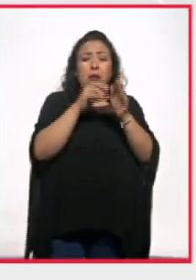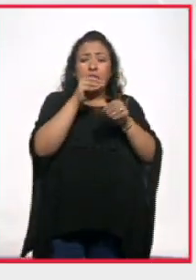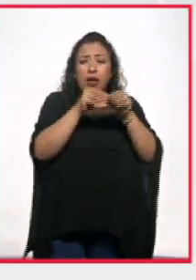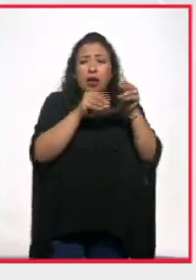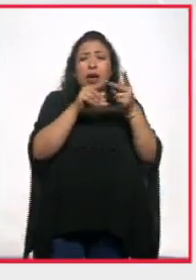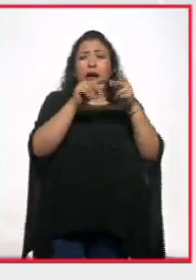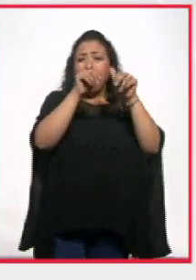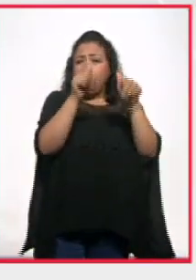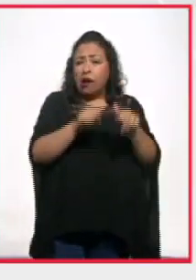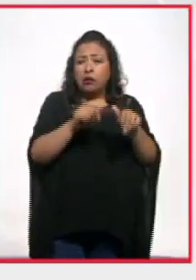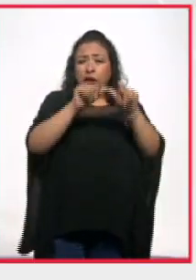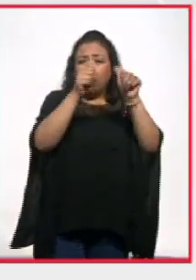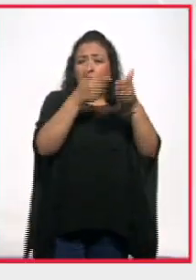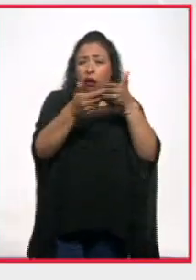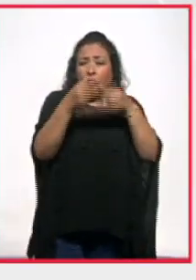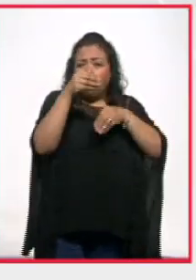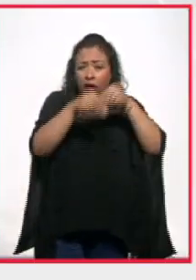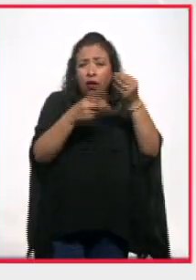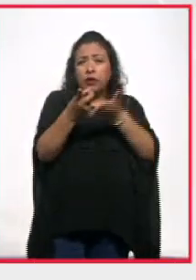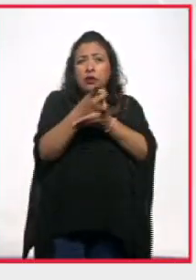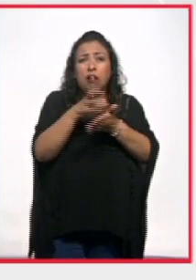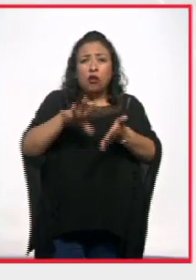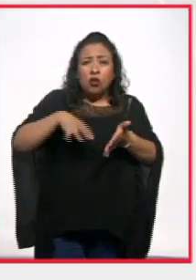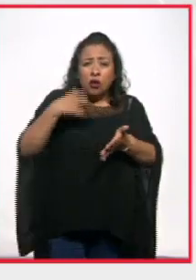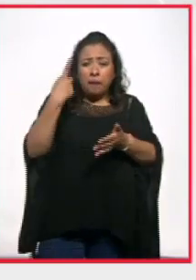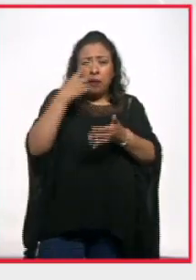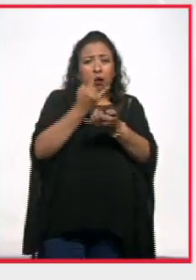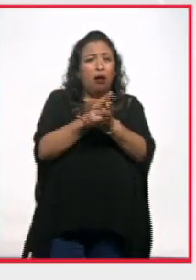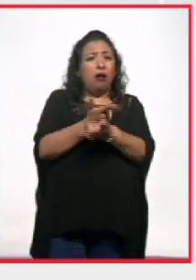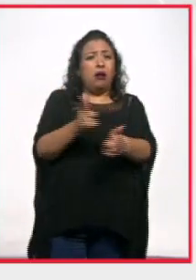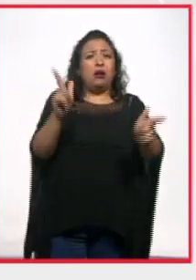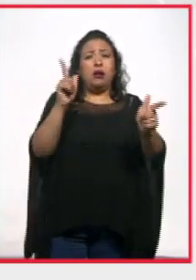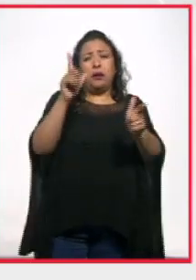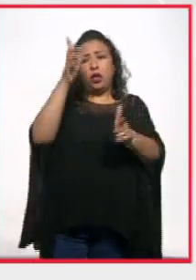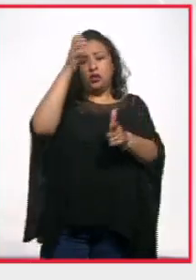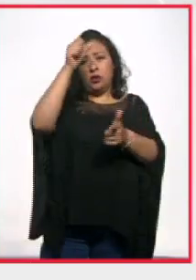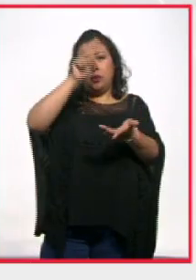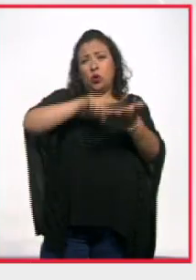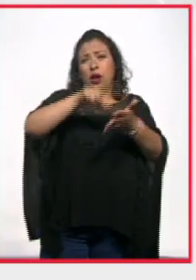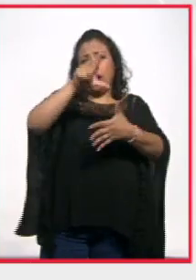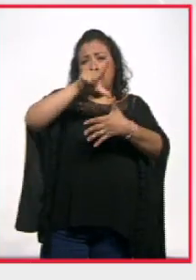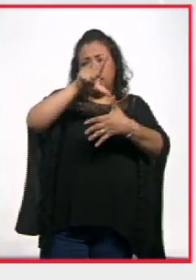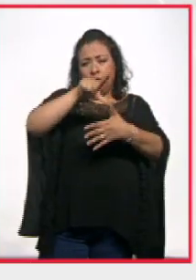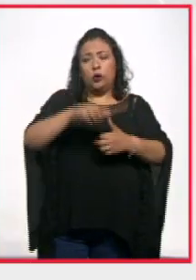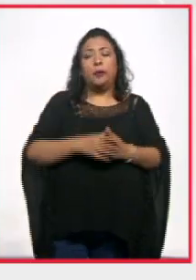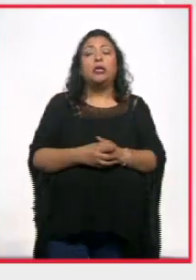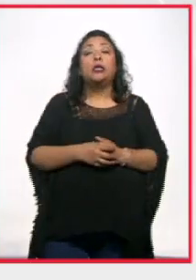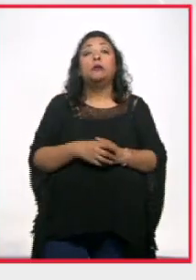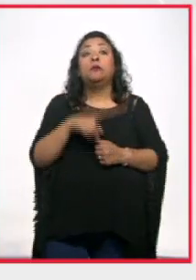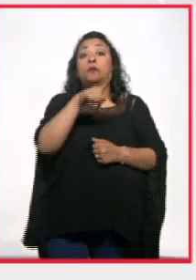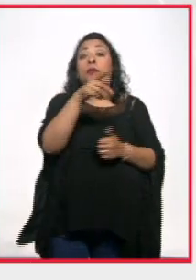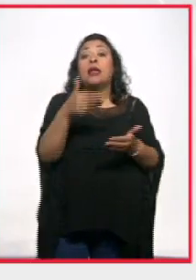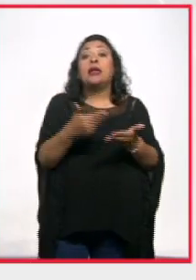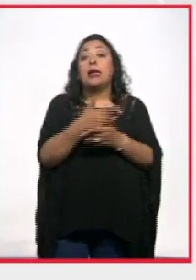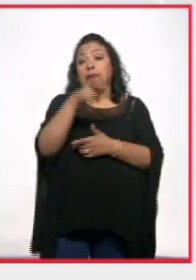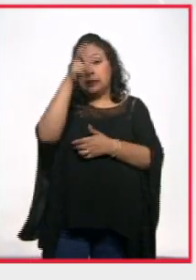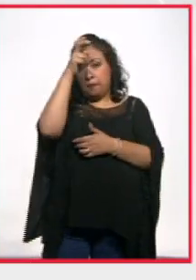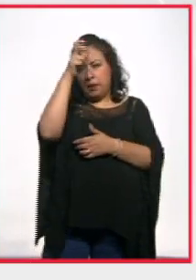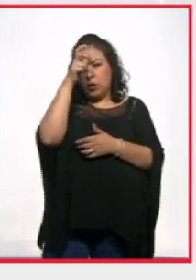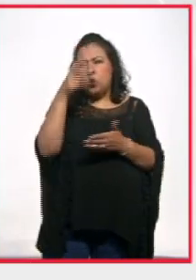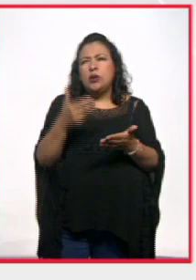y diseño, y luchó por la soberanía conceptual de Latinoamérica. Él es de origen peruano,